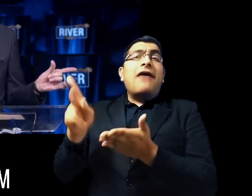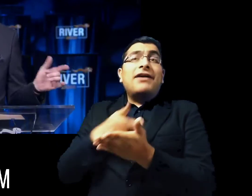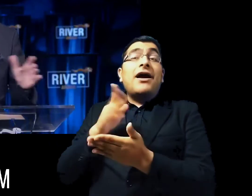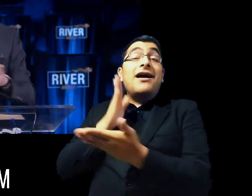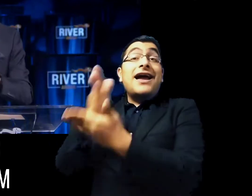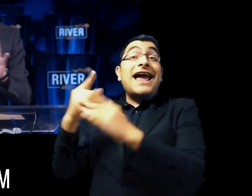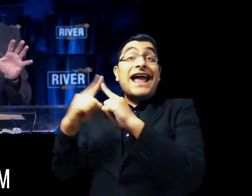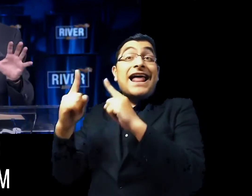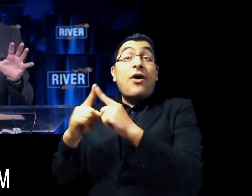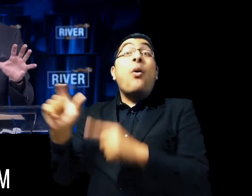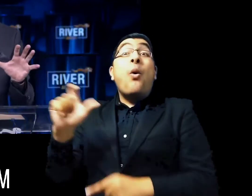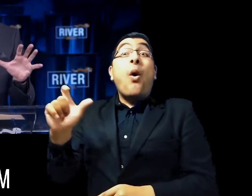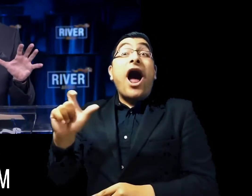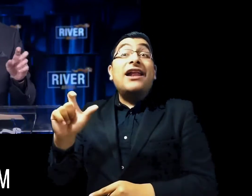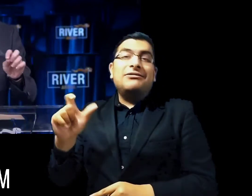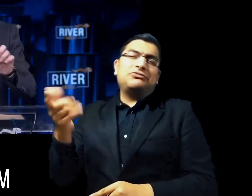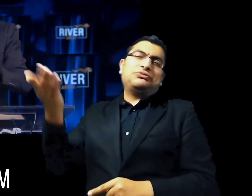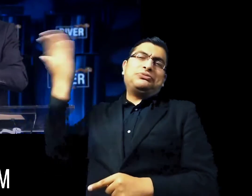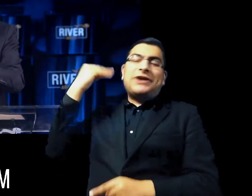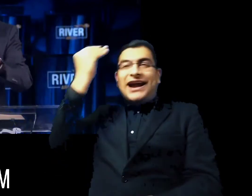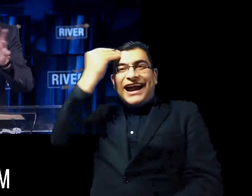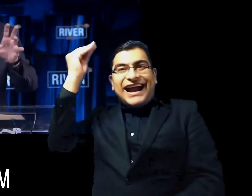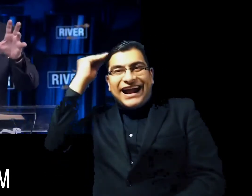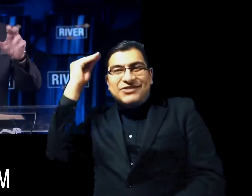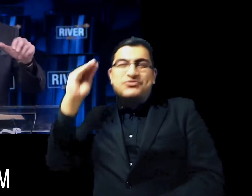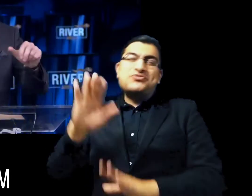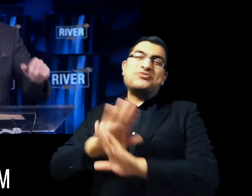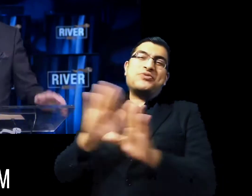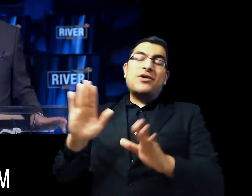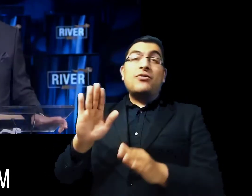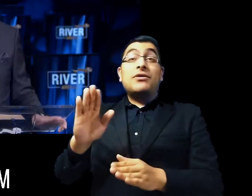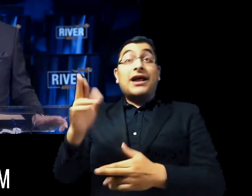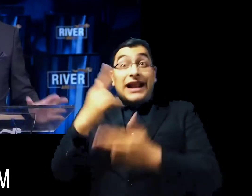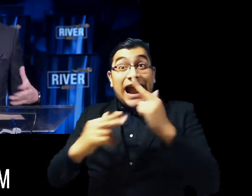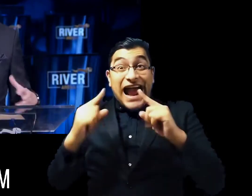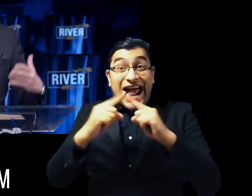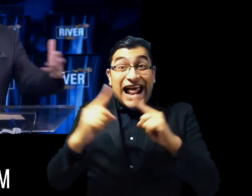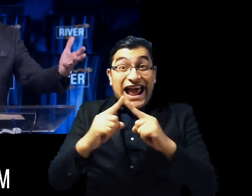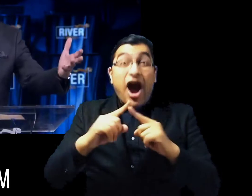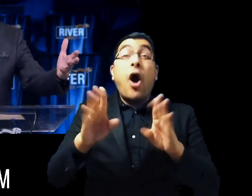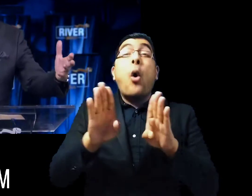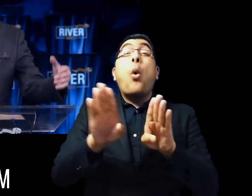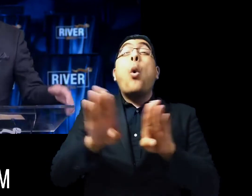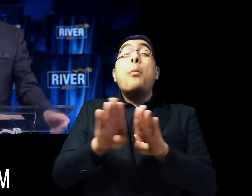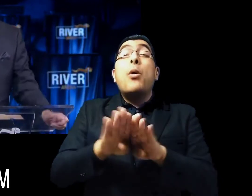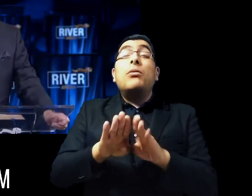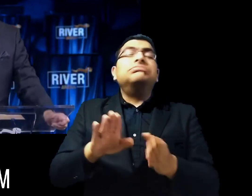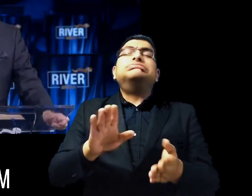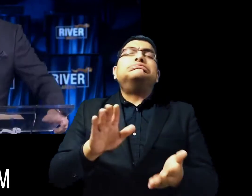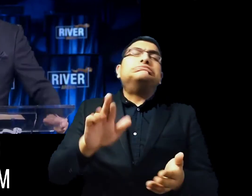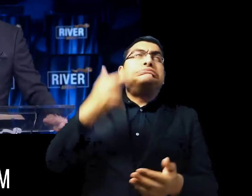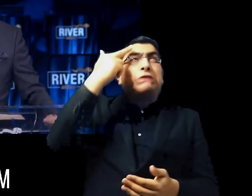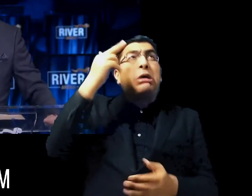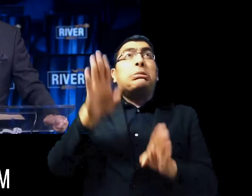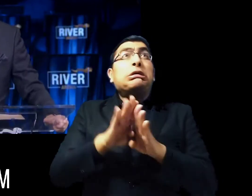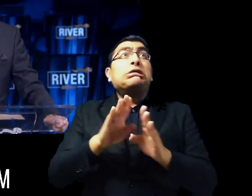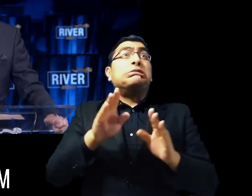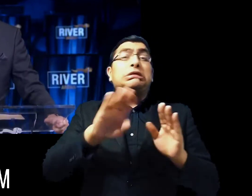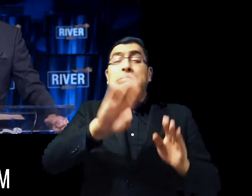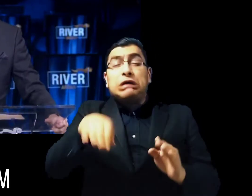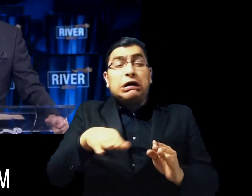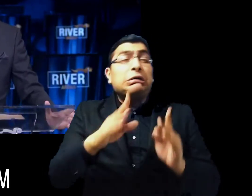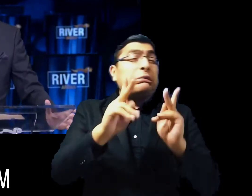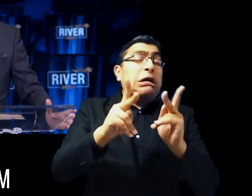bautizaron de chiquita y nunca había regresado, excepto para alguno que otro funeral, y quería darle una oportunidad a la iglesia